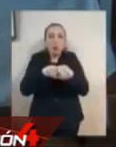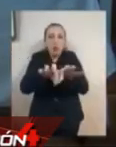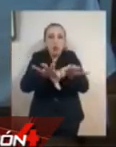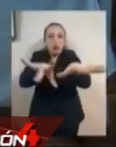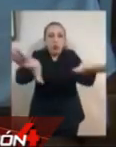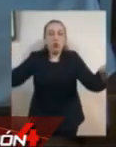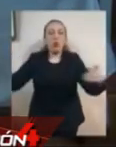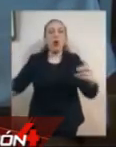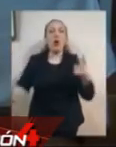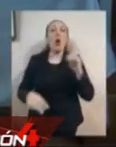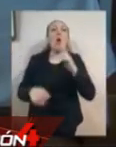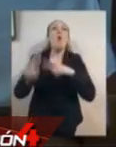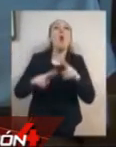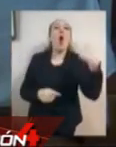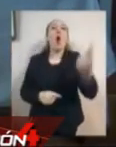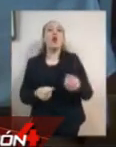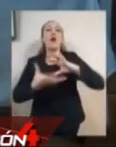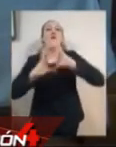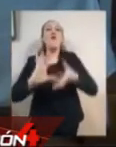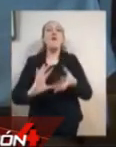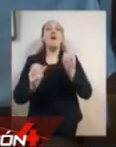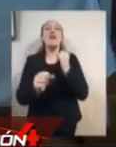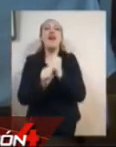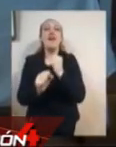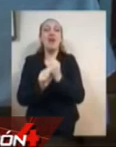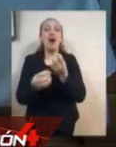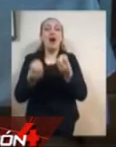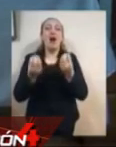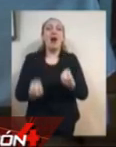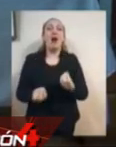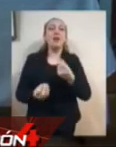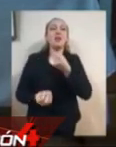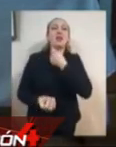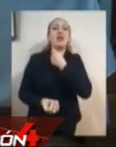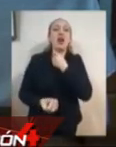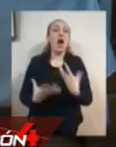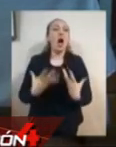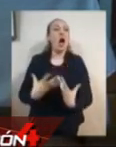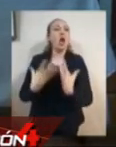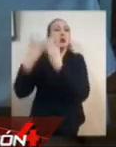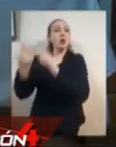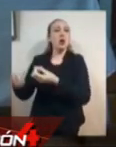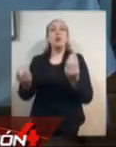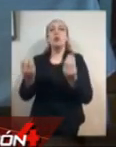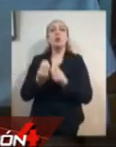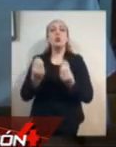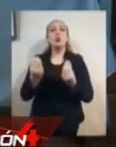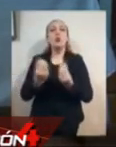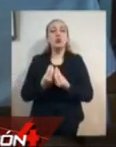estamos buscando las condiciones. La intención es, por lo menos con el helicóptero, acercar